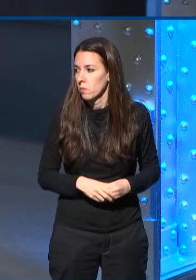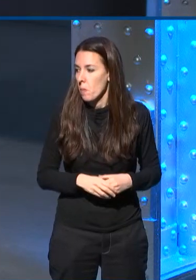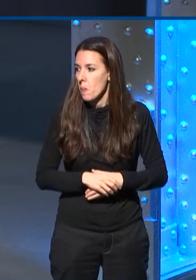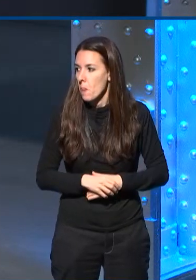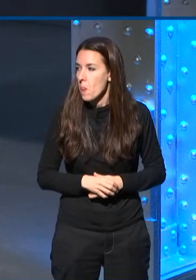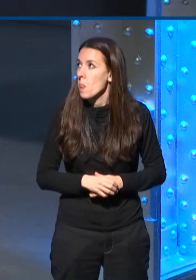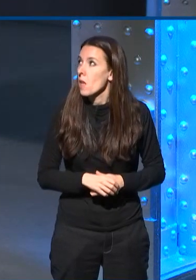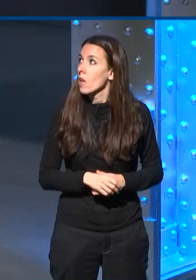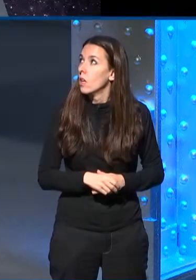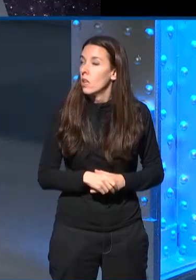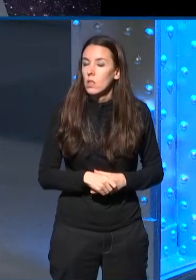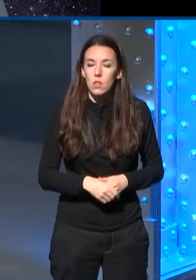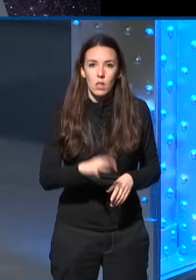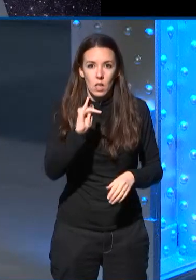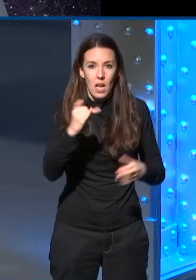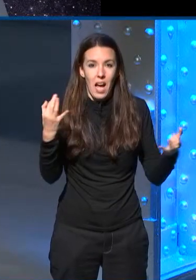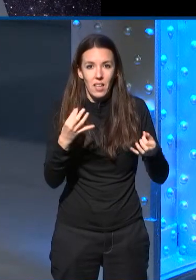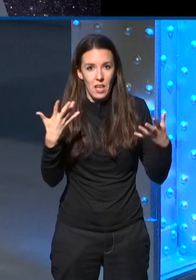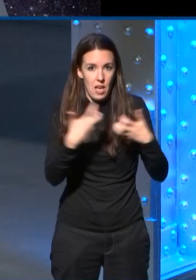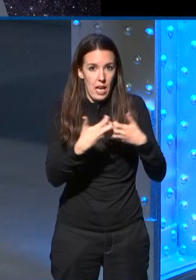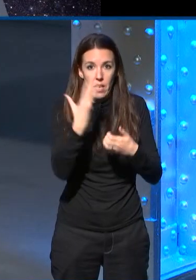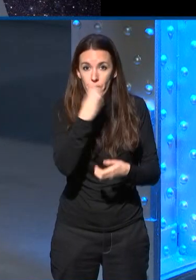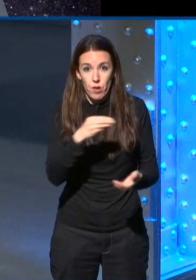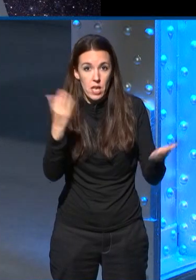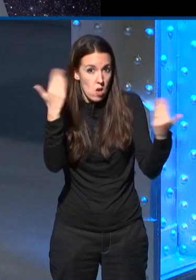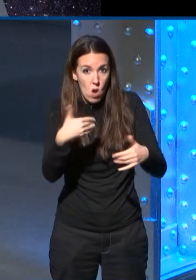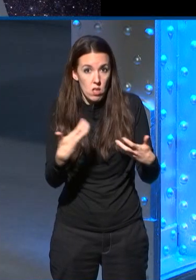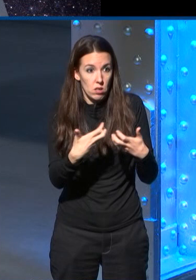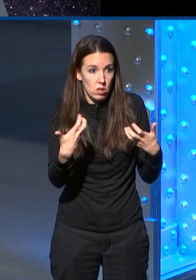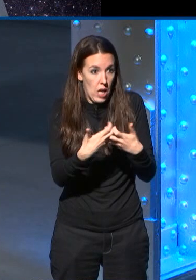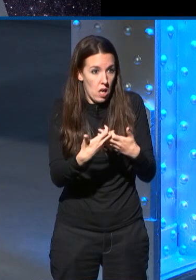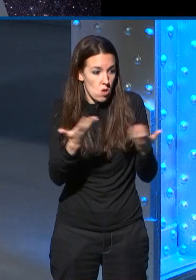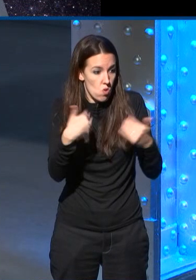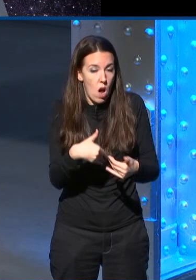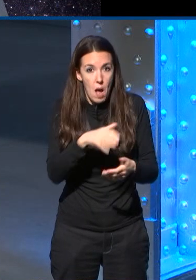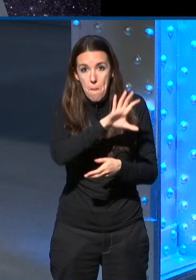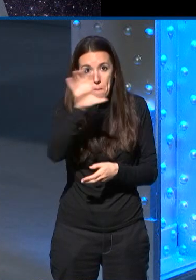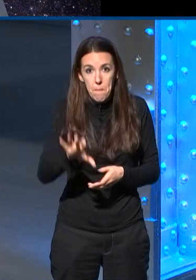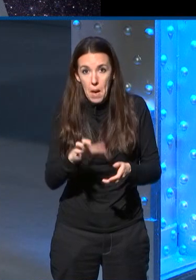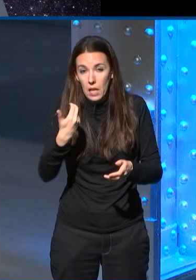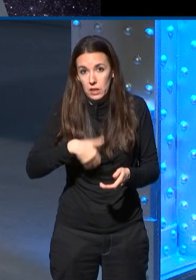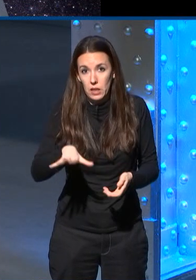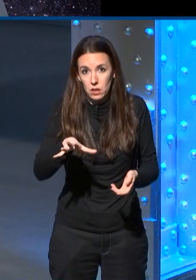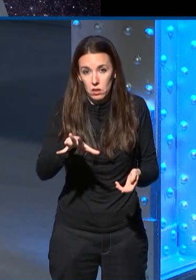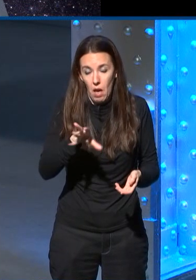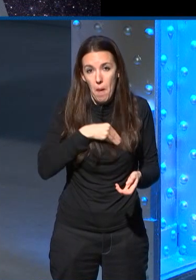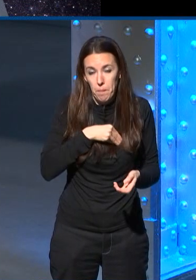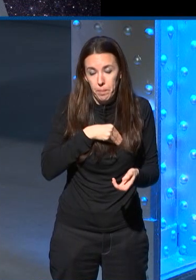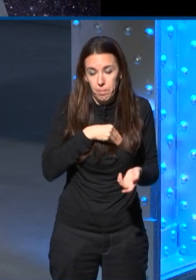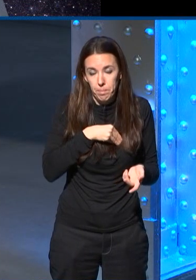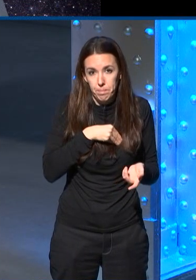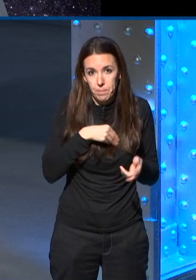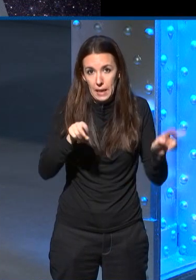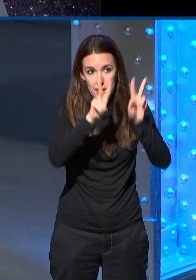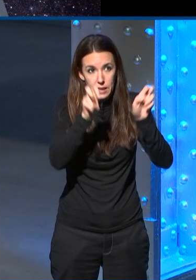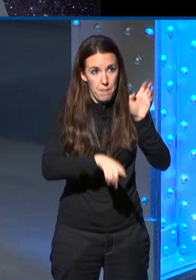¿Qué tenemos? No hay guerra fría, no hay guerra. Los países han avanzado lamentablemente en los grandes